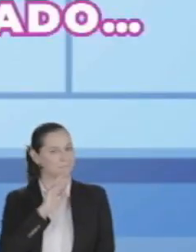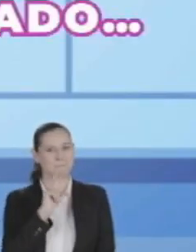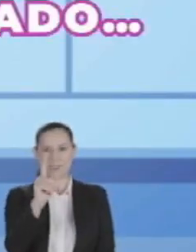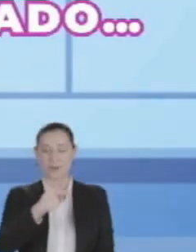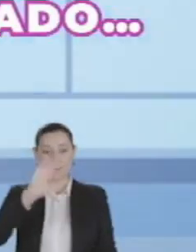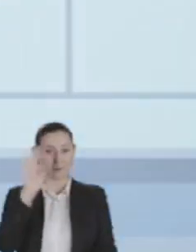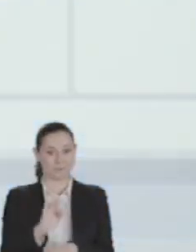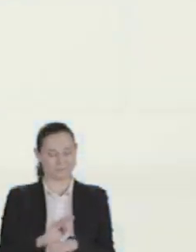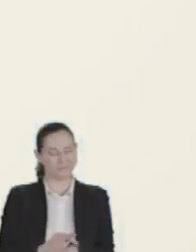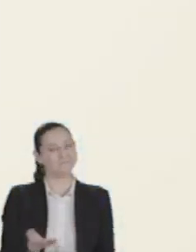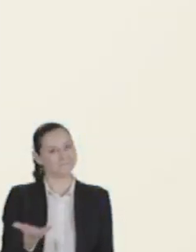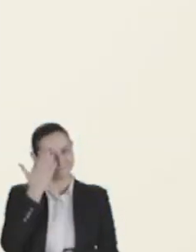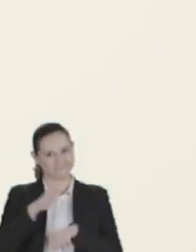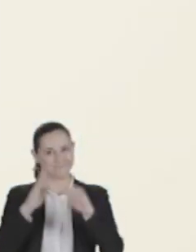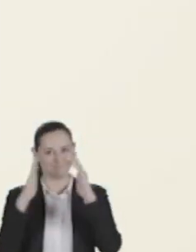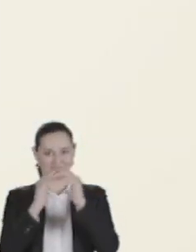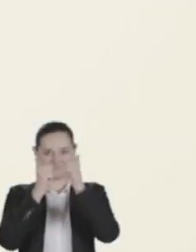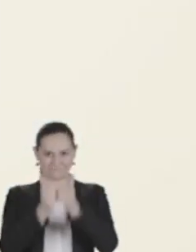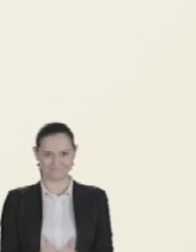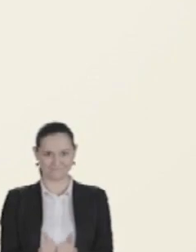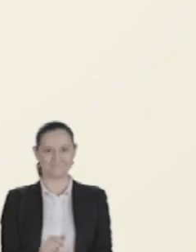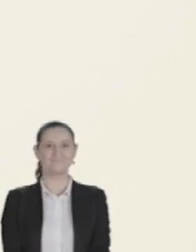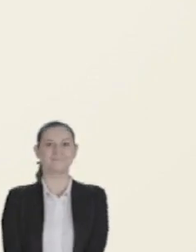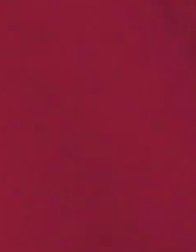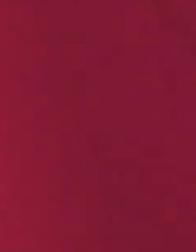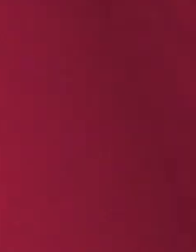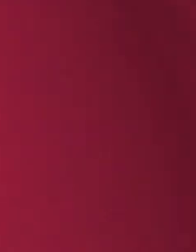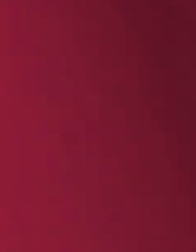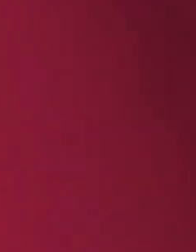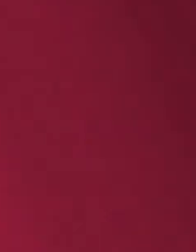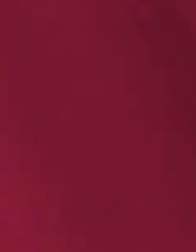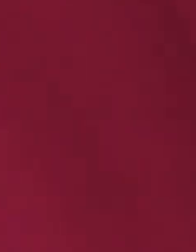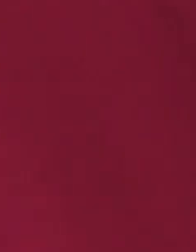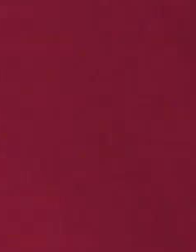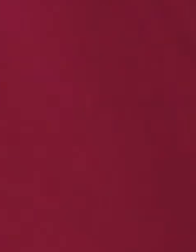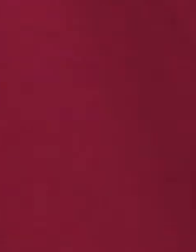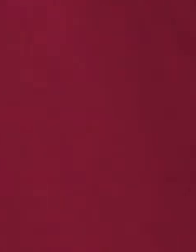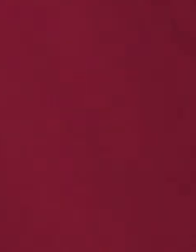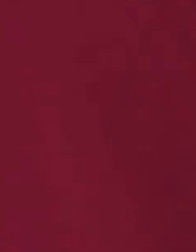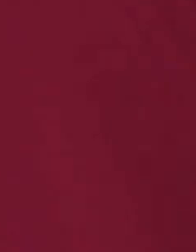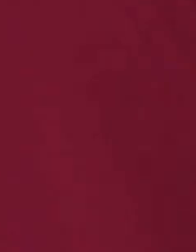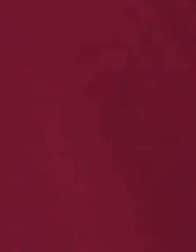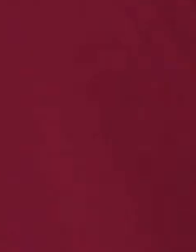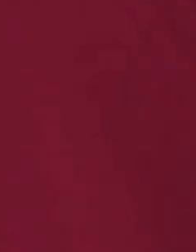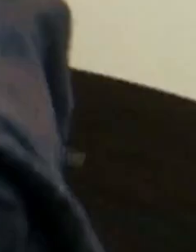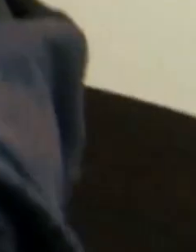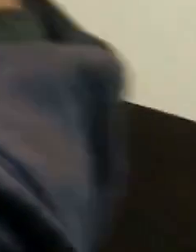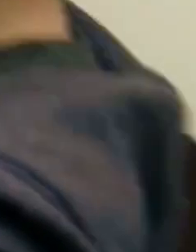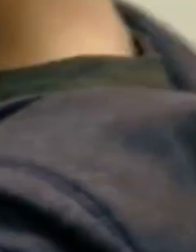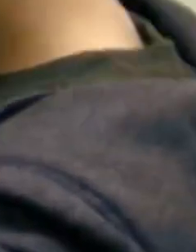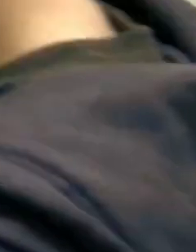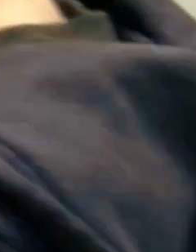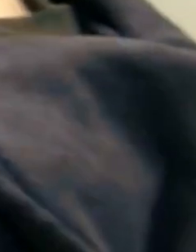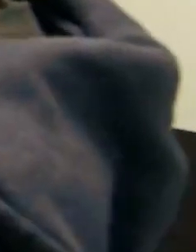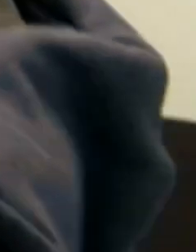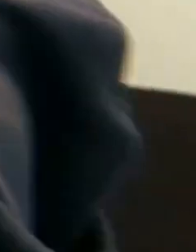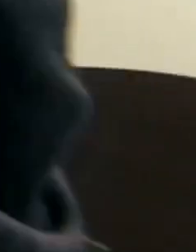nuestro mejor aliado. Y no olvides, quédate en casa. Gobierno de México.